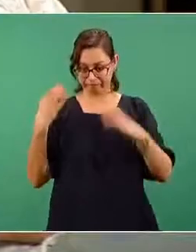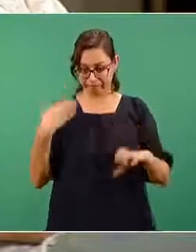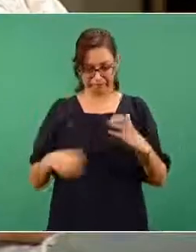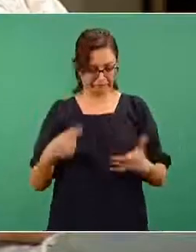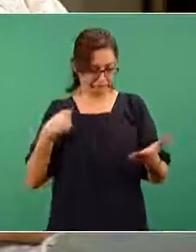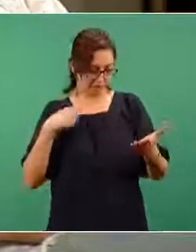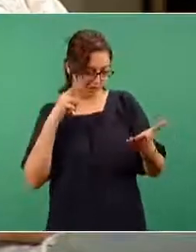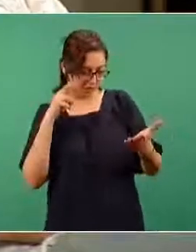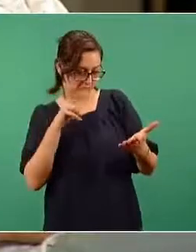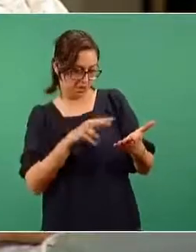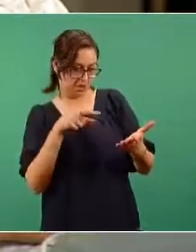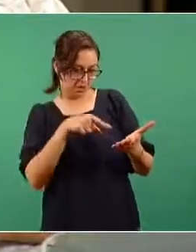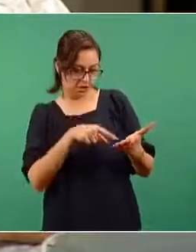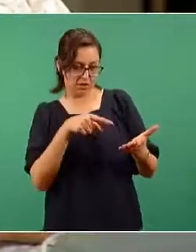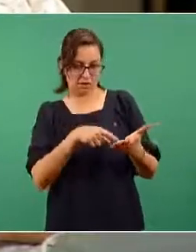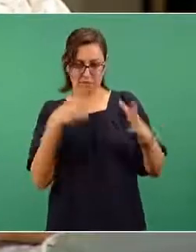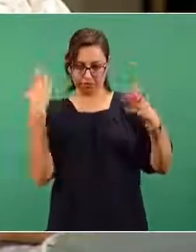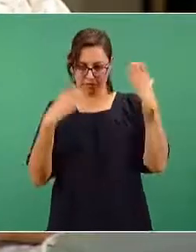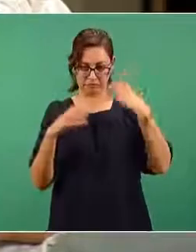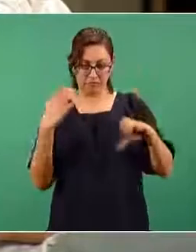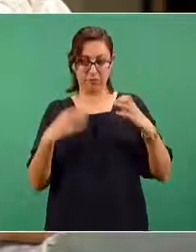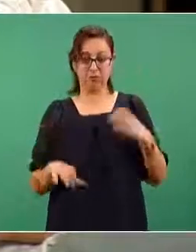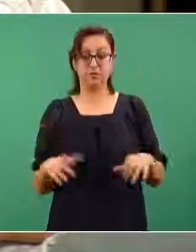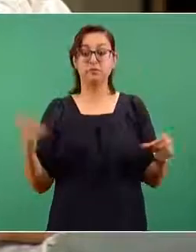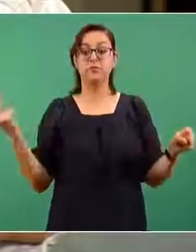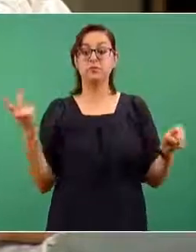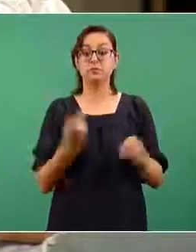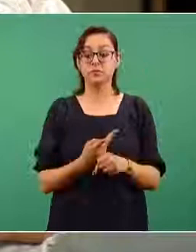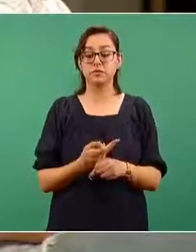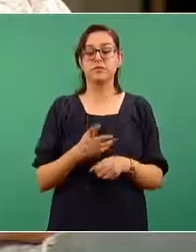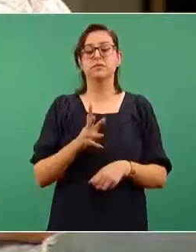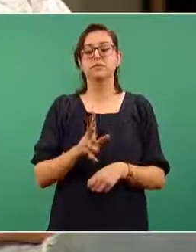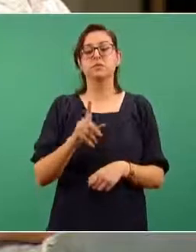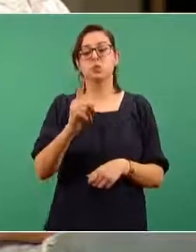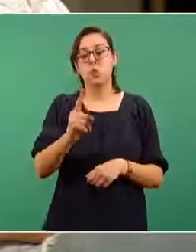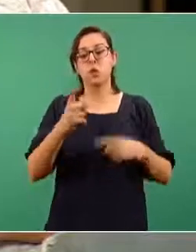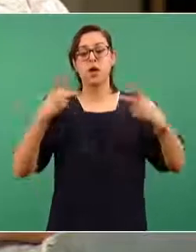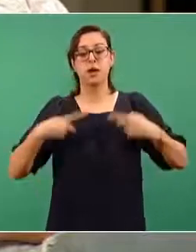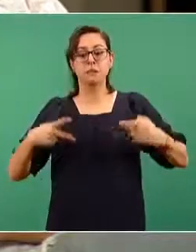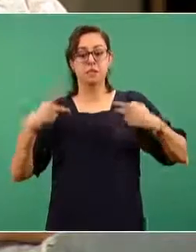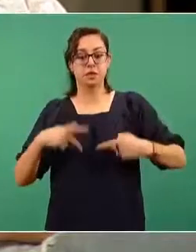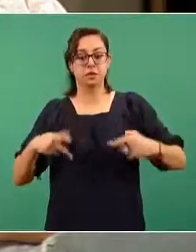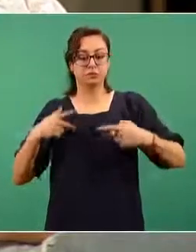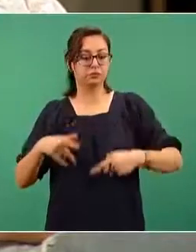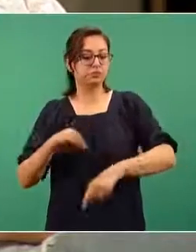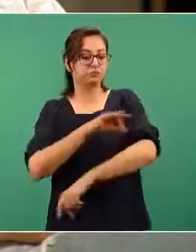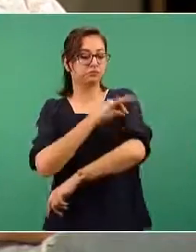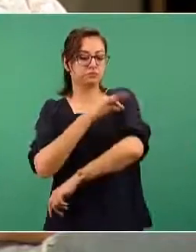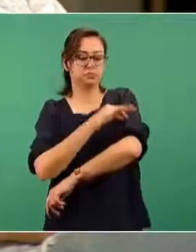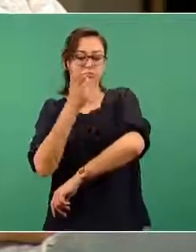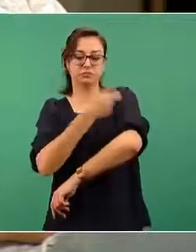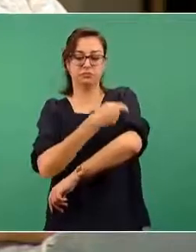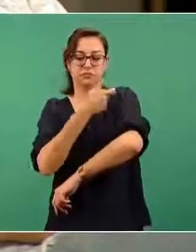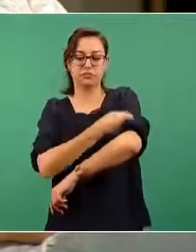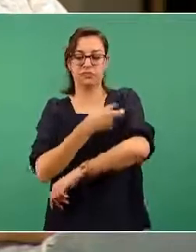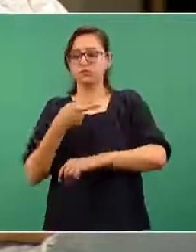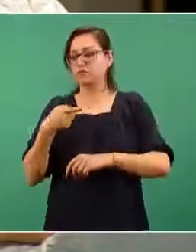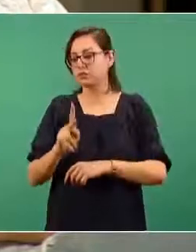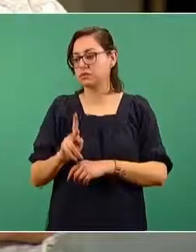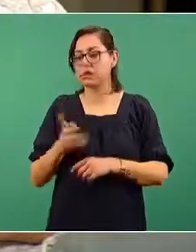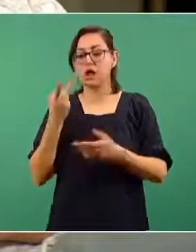influye en este caso, la persona que se va a vacunar esté tomando medicamentos, esté